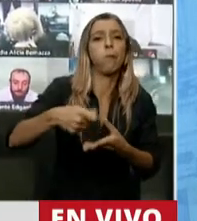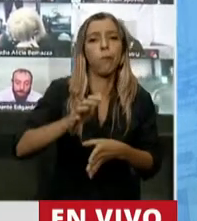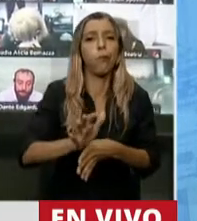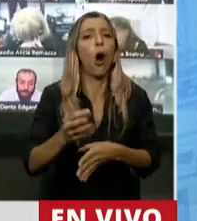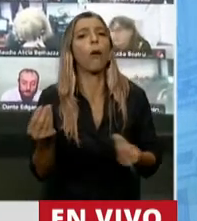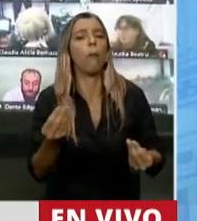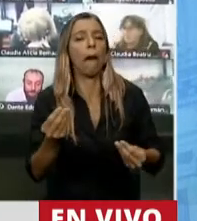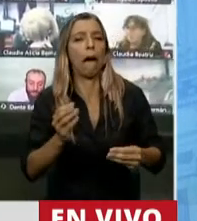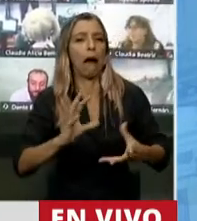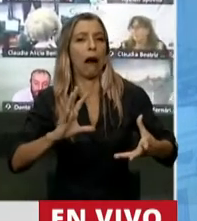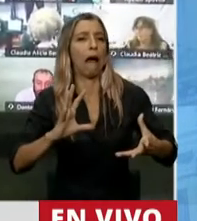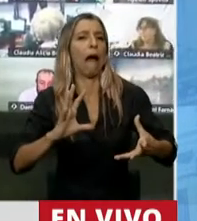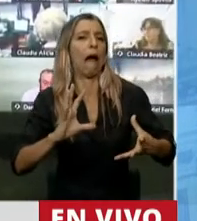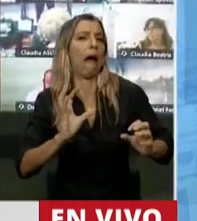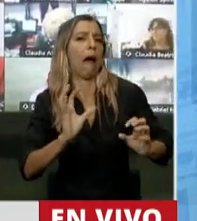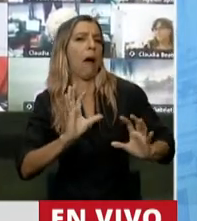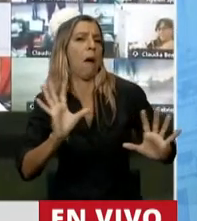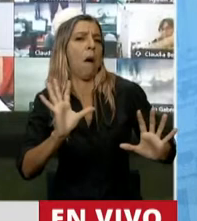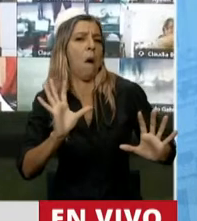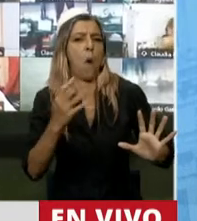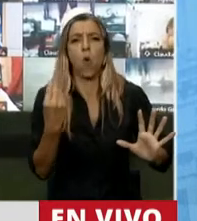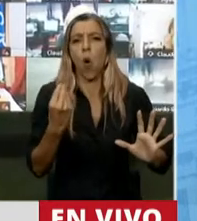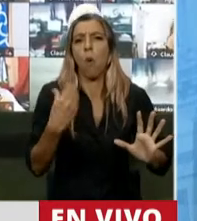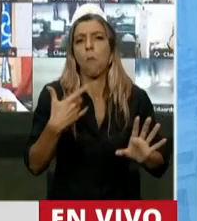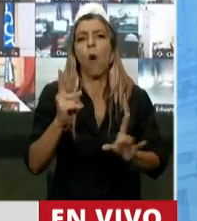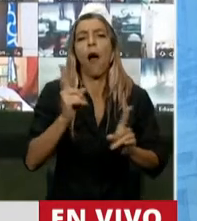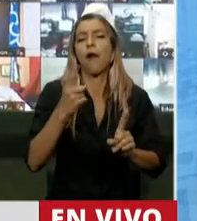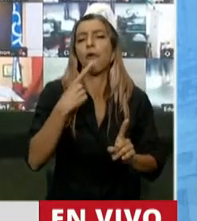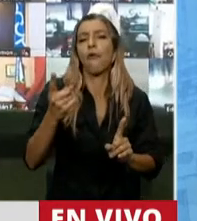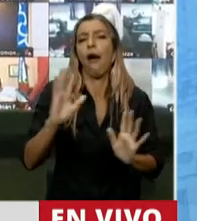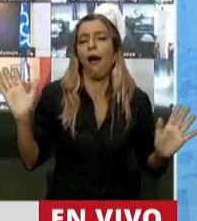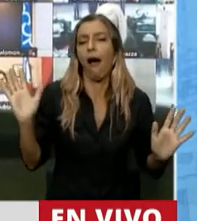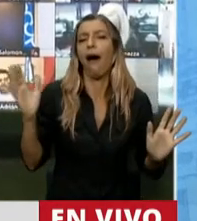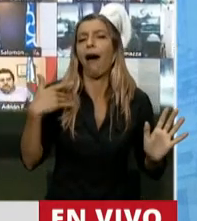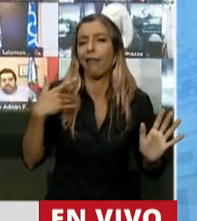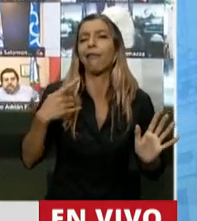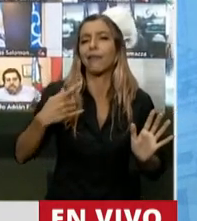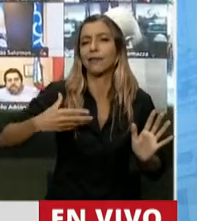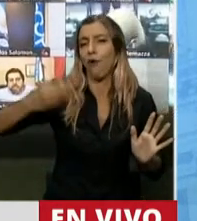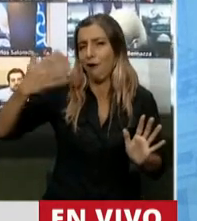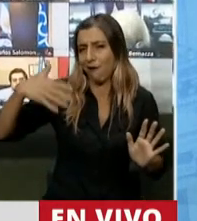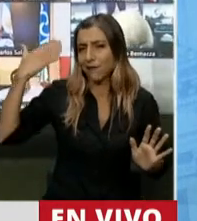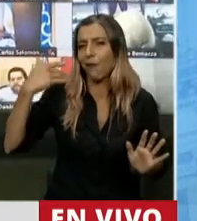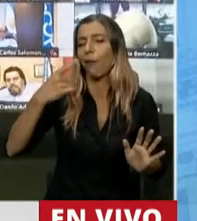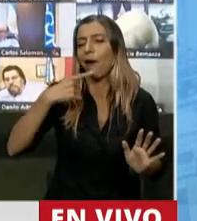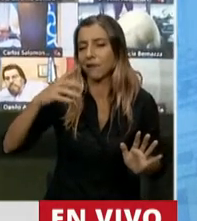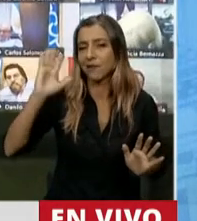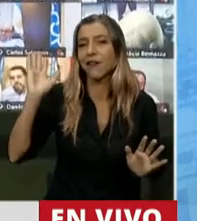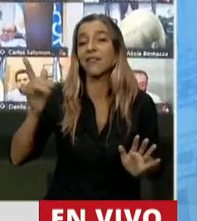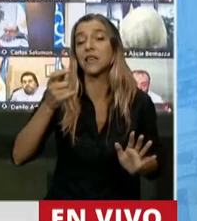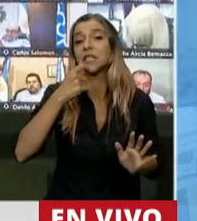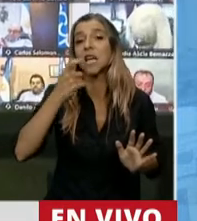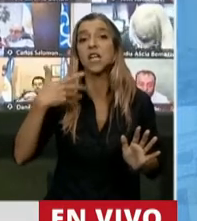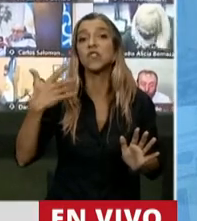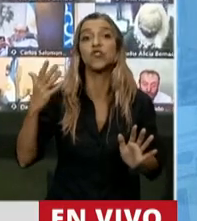viene a derramar de una buena vez esa famosa copa que tantas, pero tantas veces dijeron que si se llenaba iba